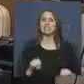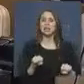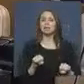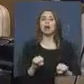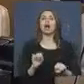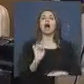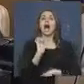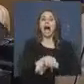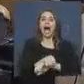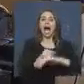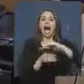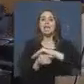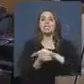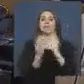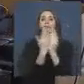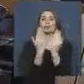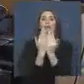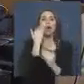para la admisión de los niños.